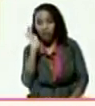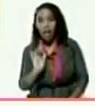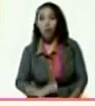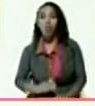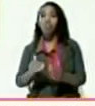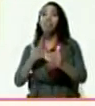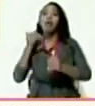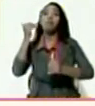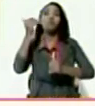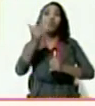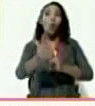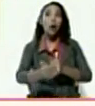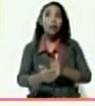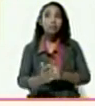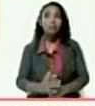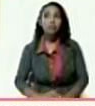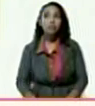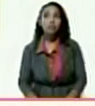después fue